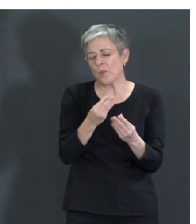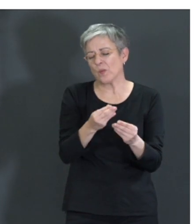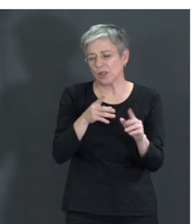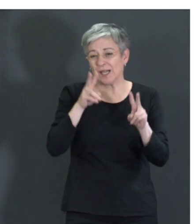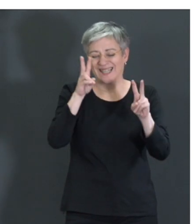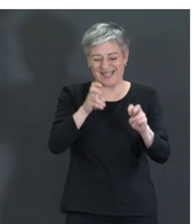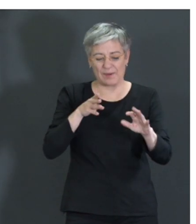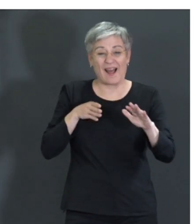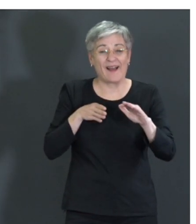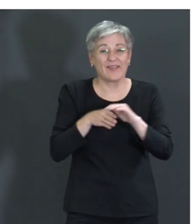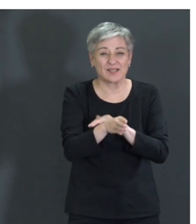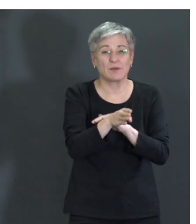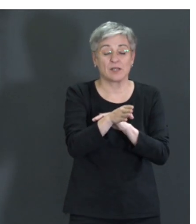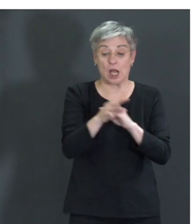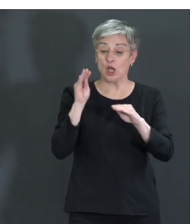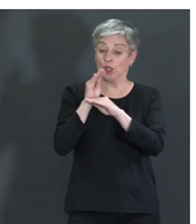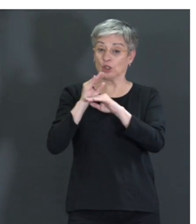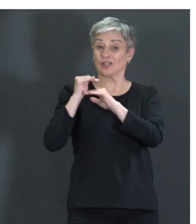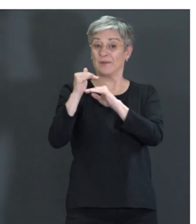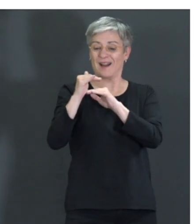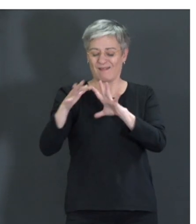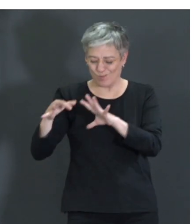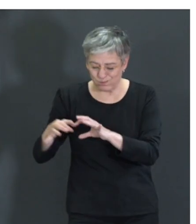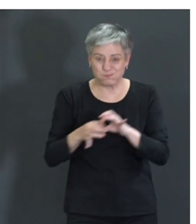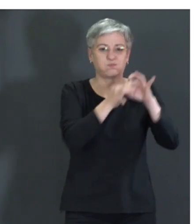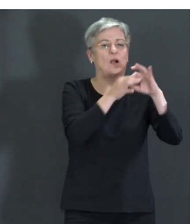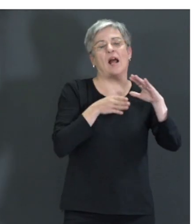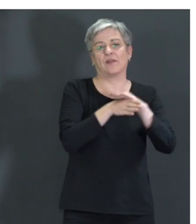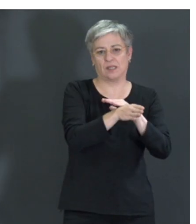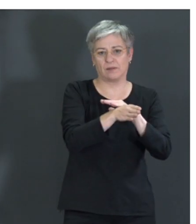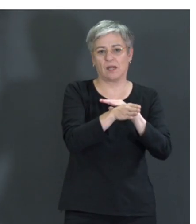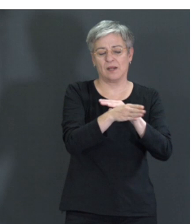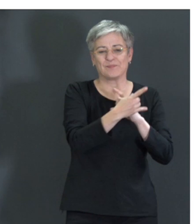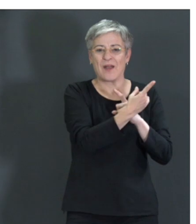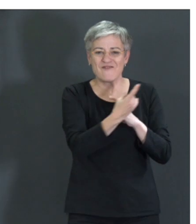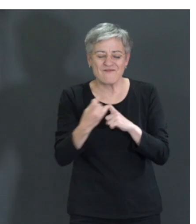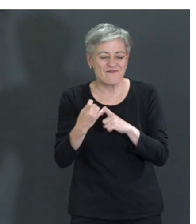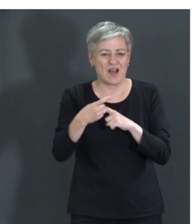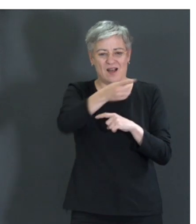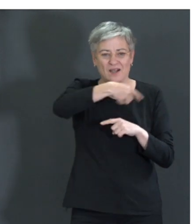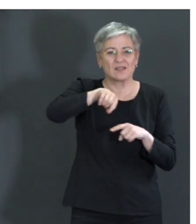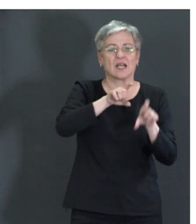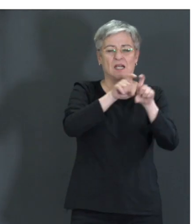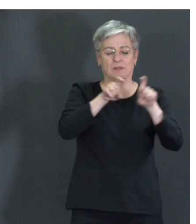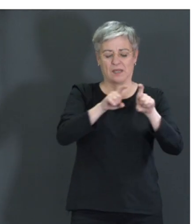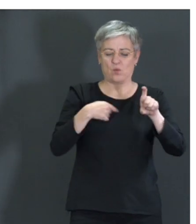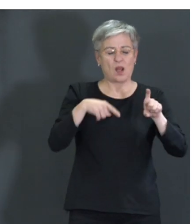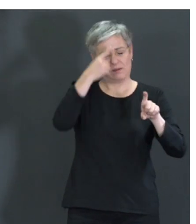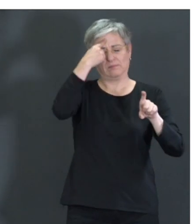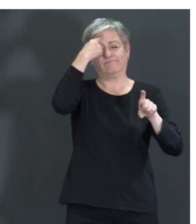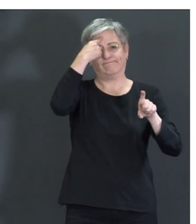accesibilidad forma parte de la sostenibilidad, es algo que todavía falta para que se tenga